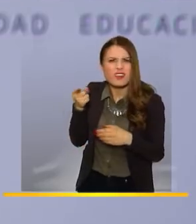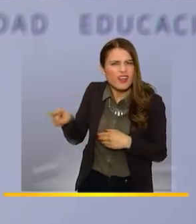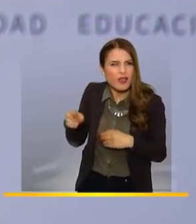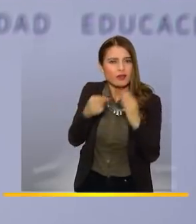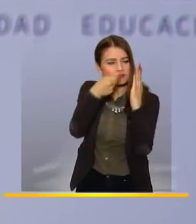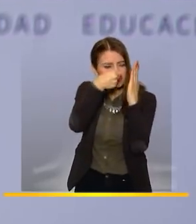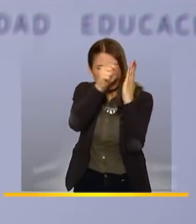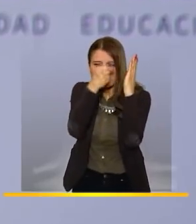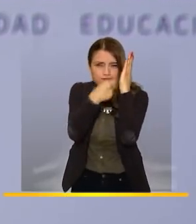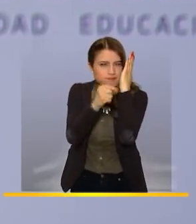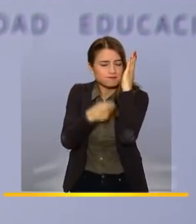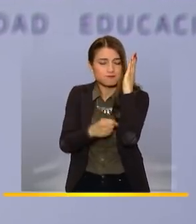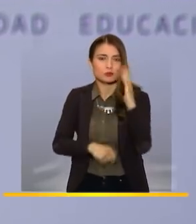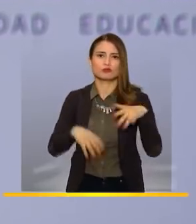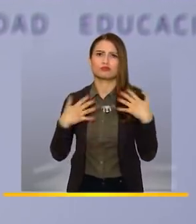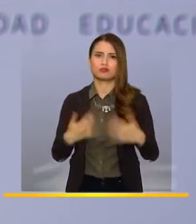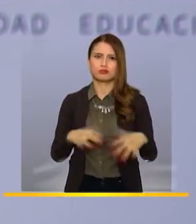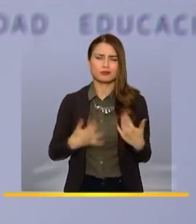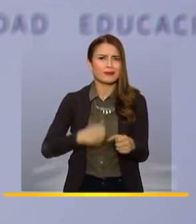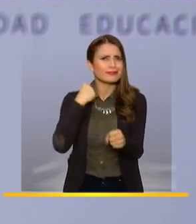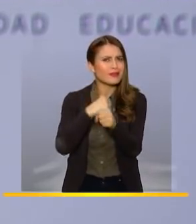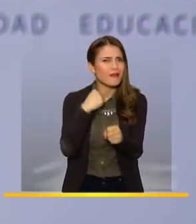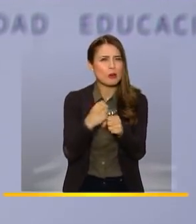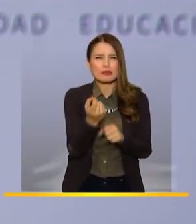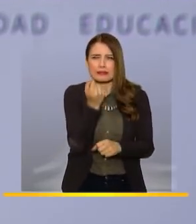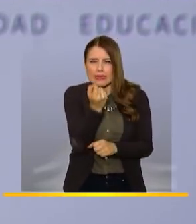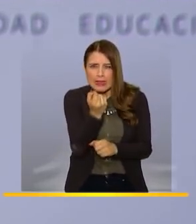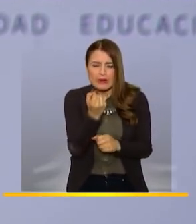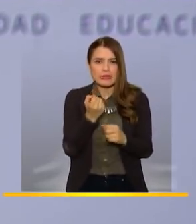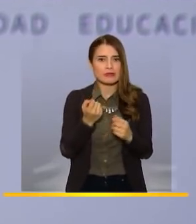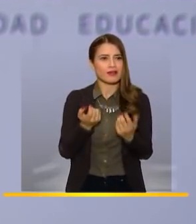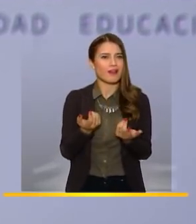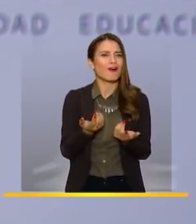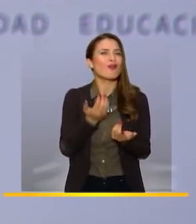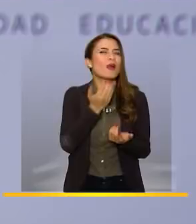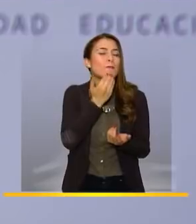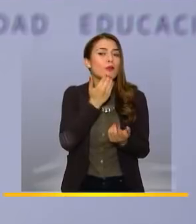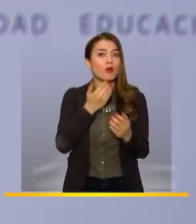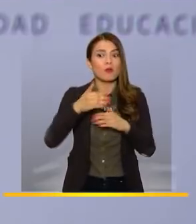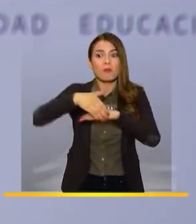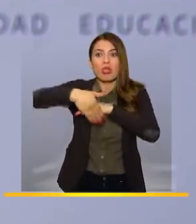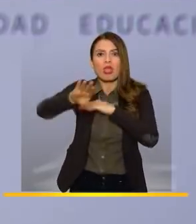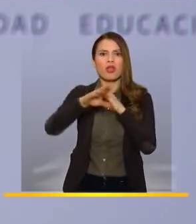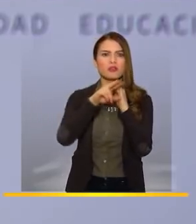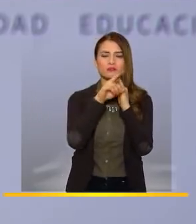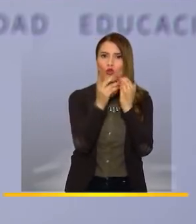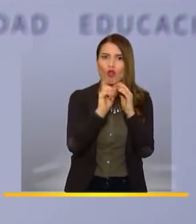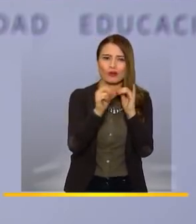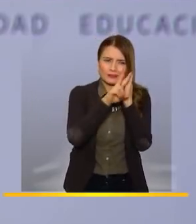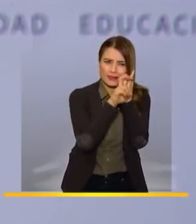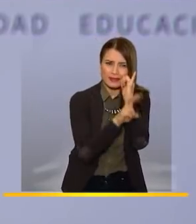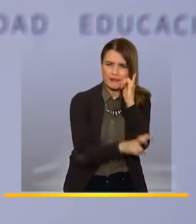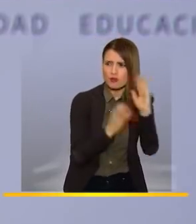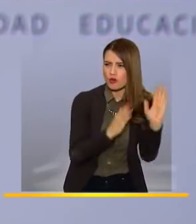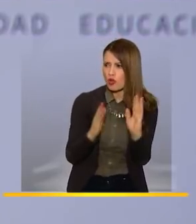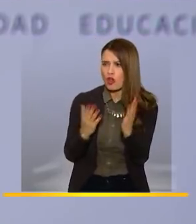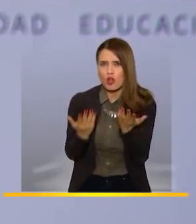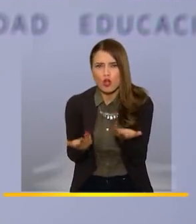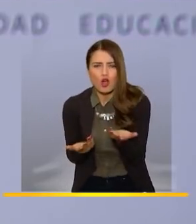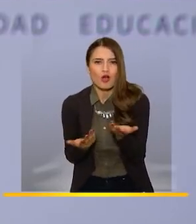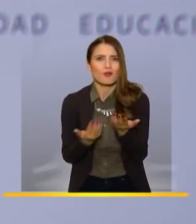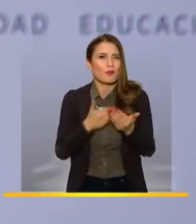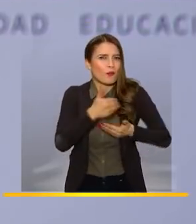minucioso en el ámbito científico y después en el ámbito contractual, que da